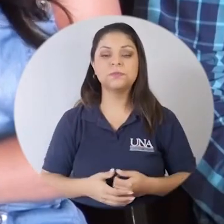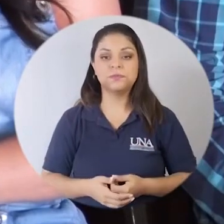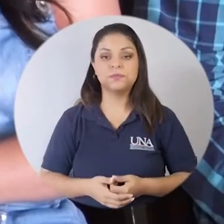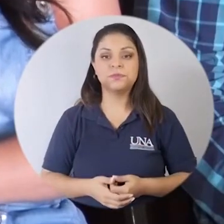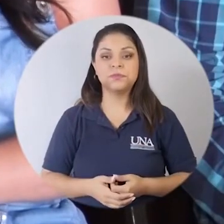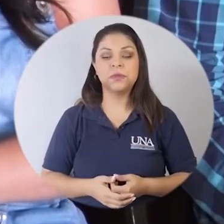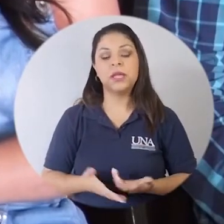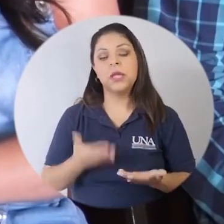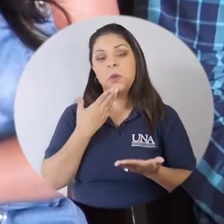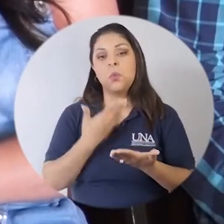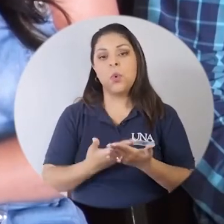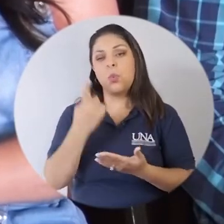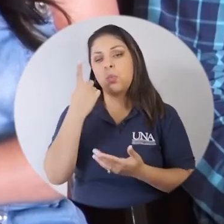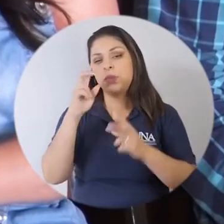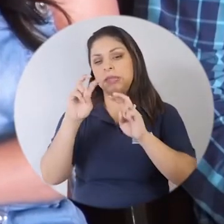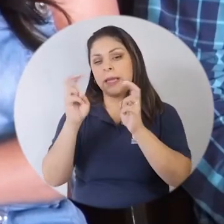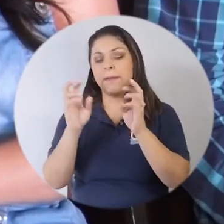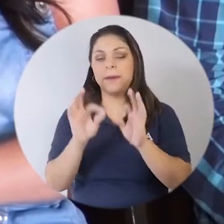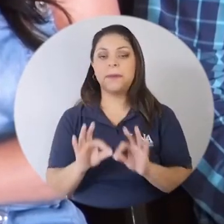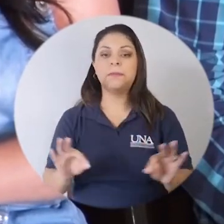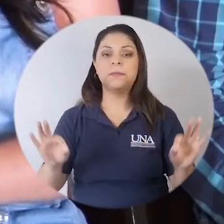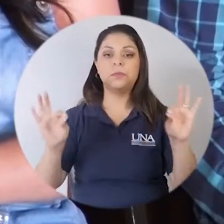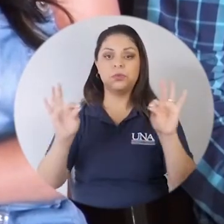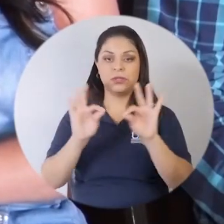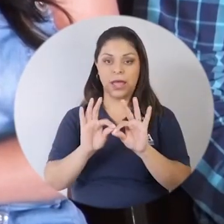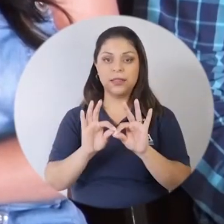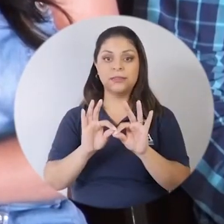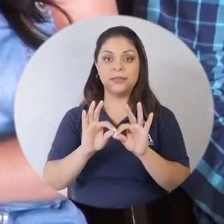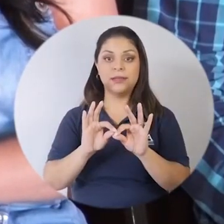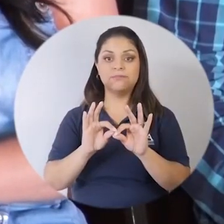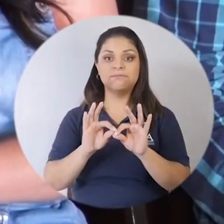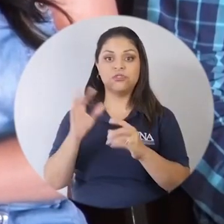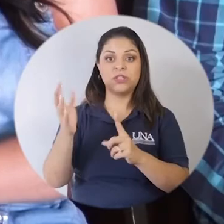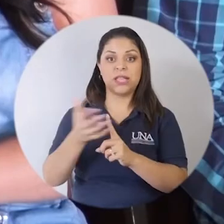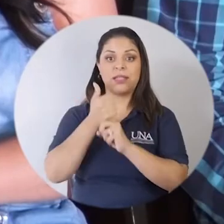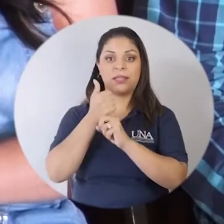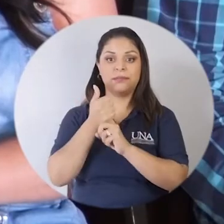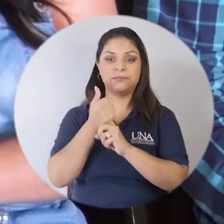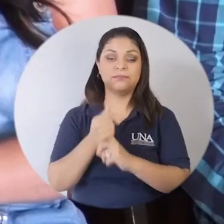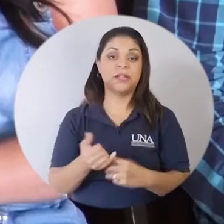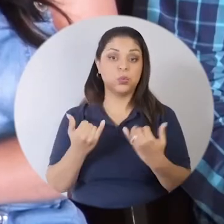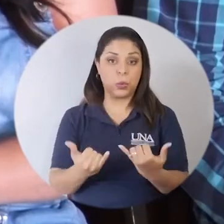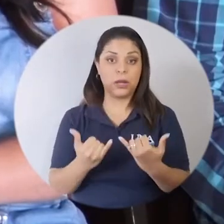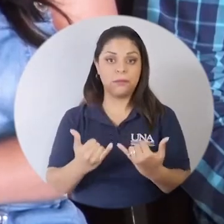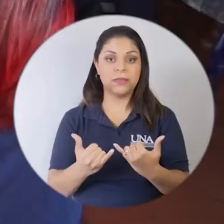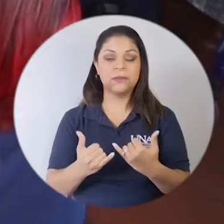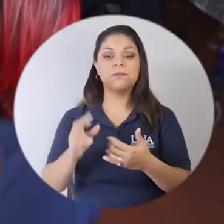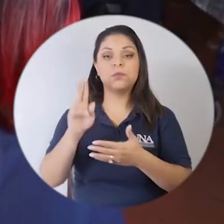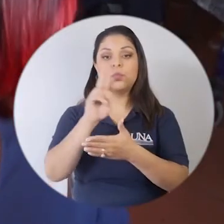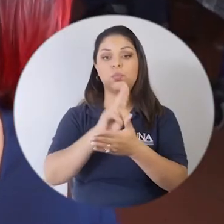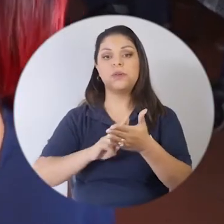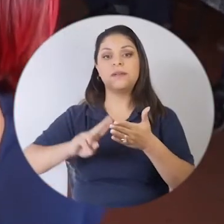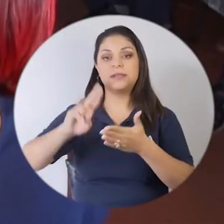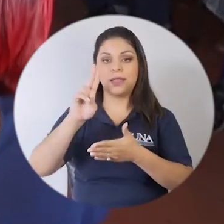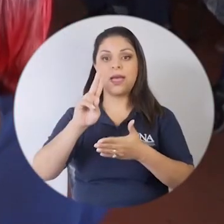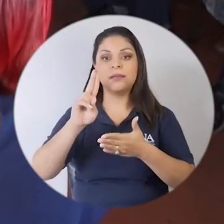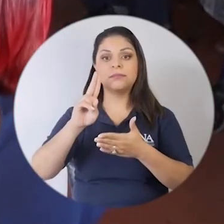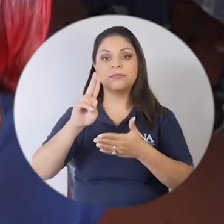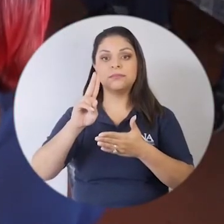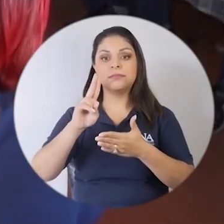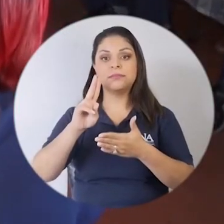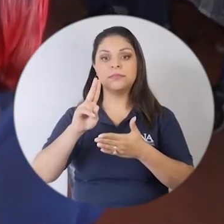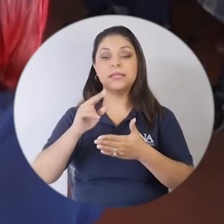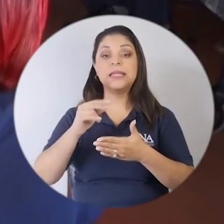bueno, un aspecto tal vez que es importante rescatar, actualmente la universidad